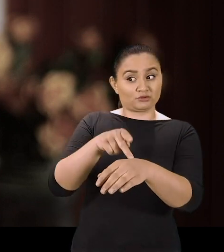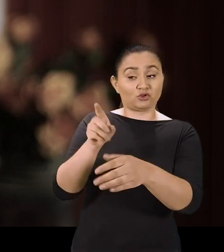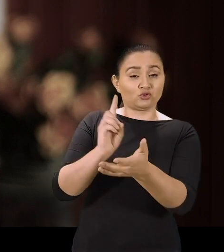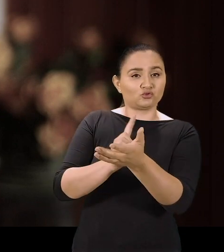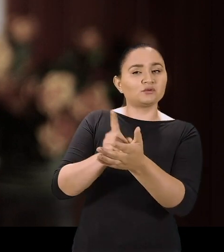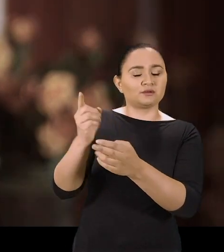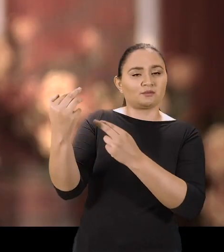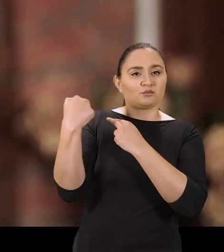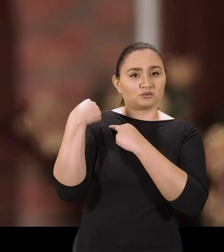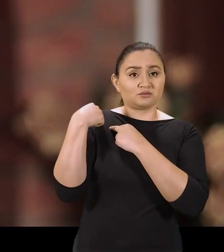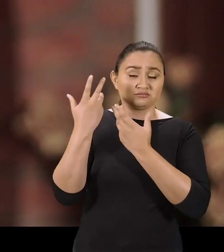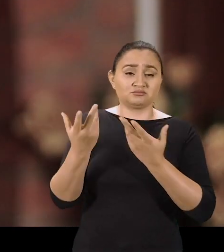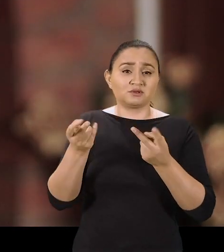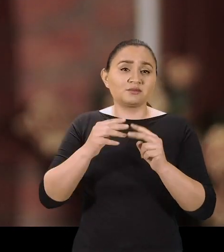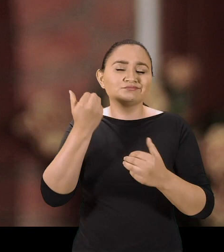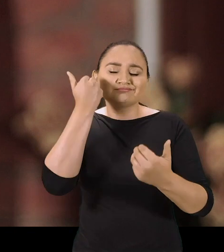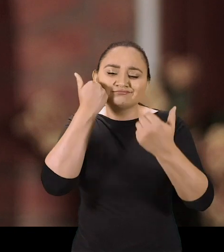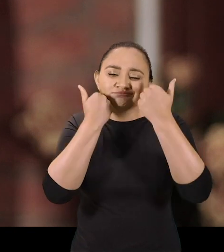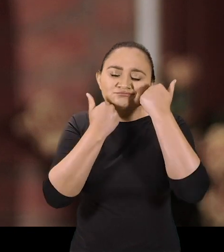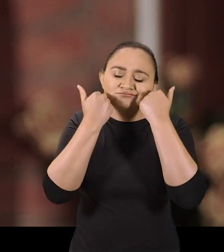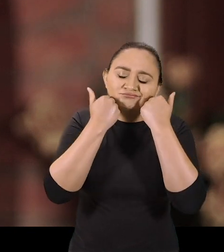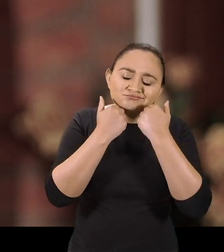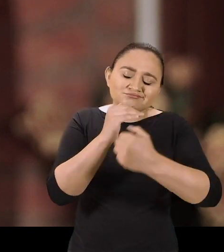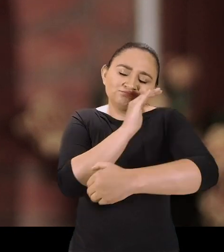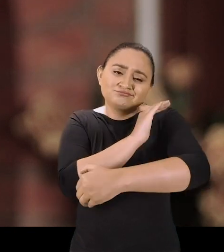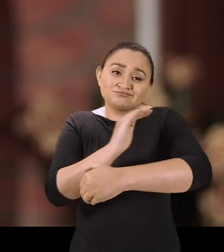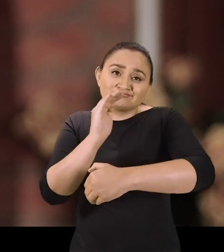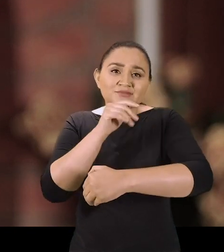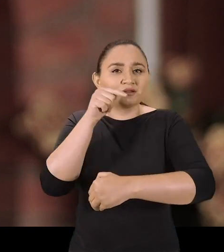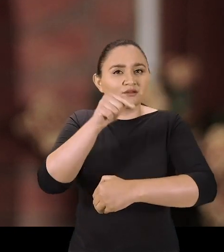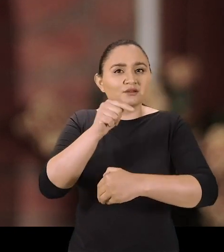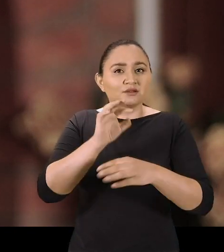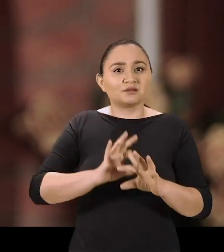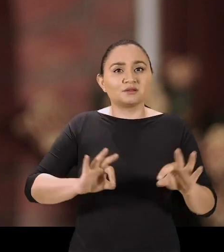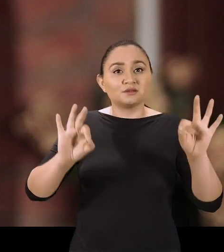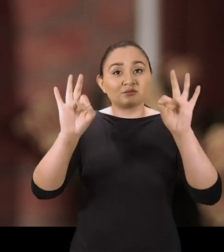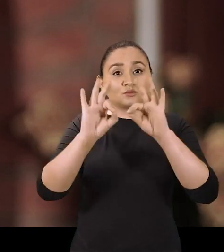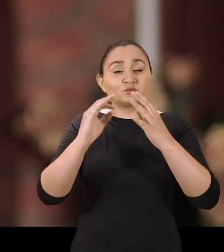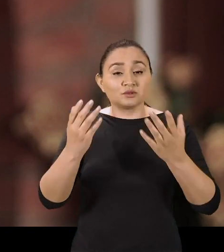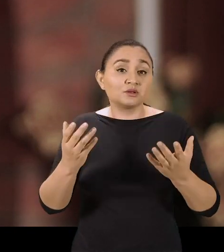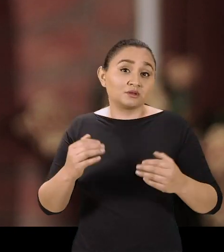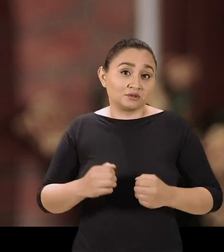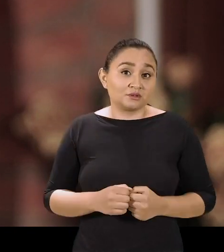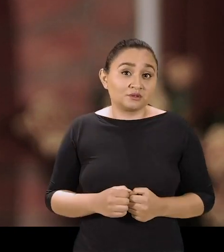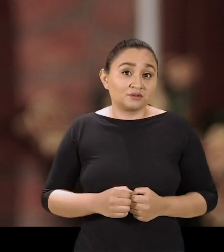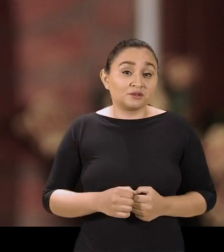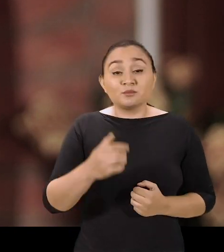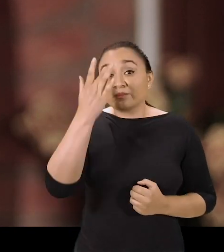de los profesionales y darles cariño darles mucho cariño porque realmente